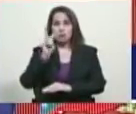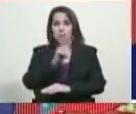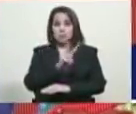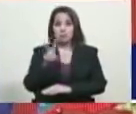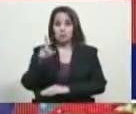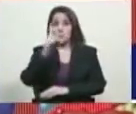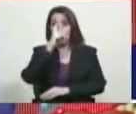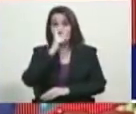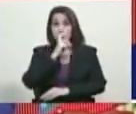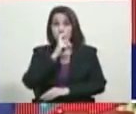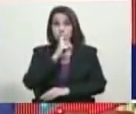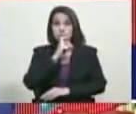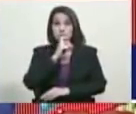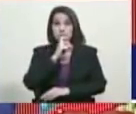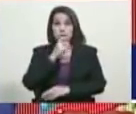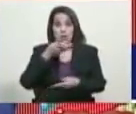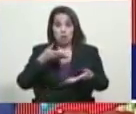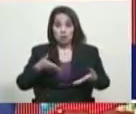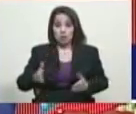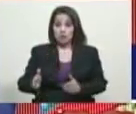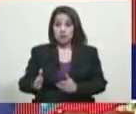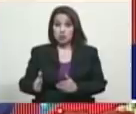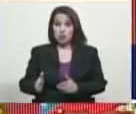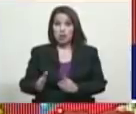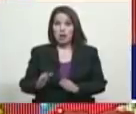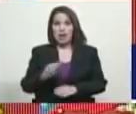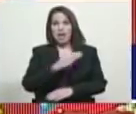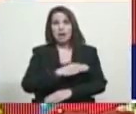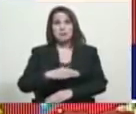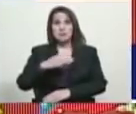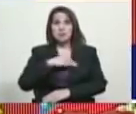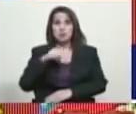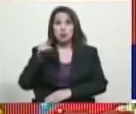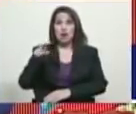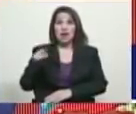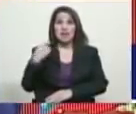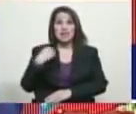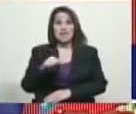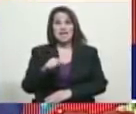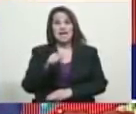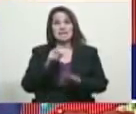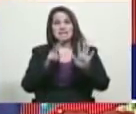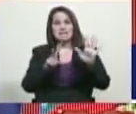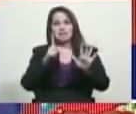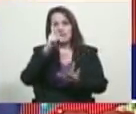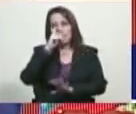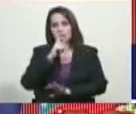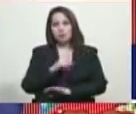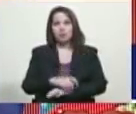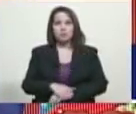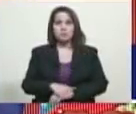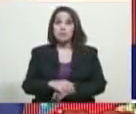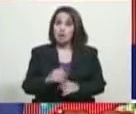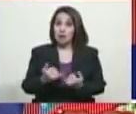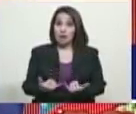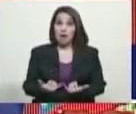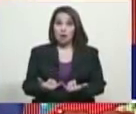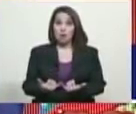decir que cuando nació la misión Rivas, este muchacho tenía 7 años. Y ahora,